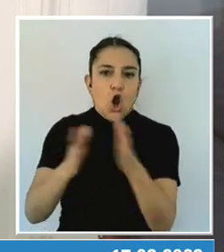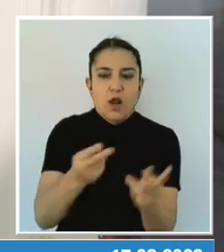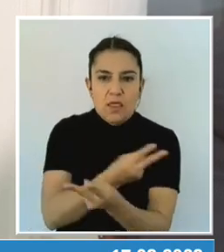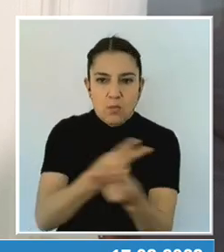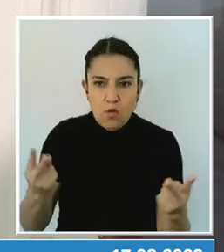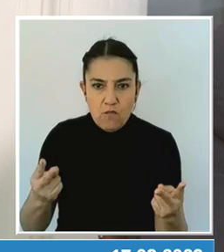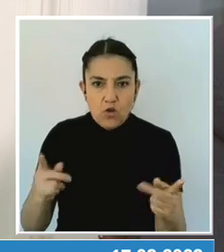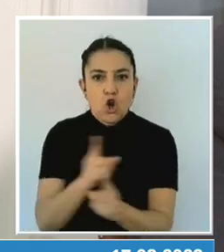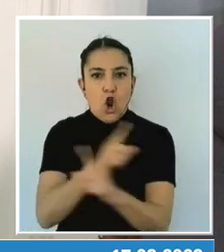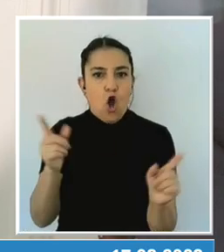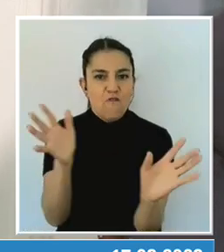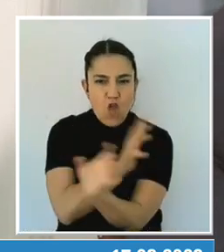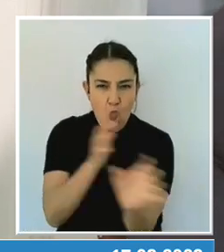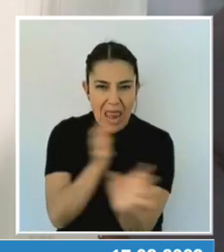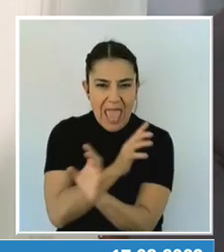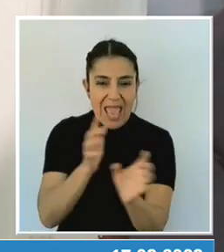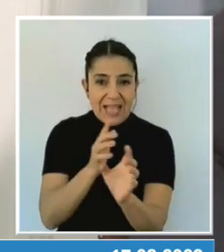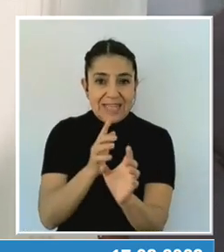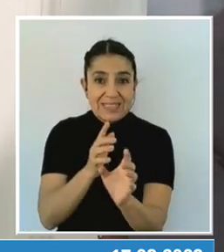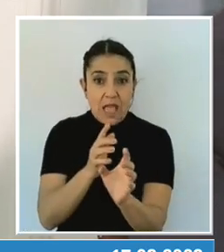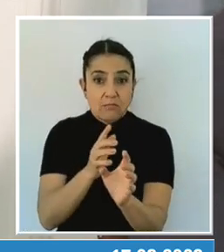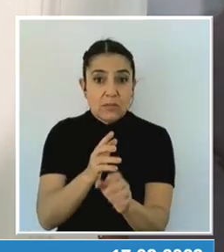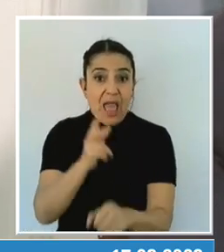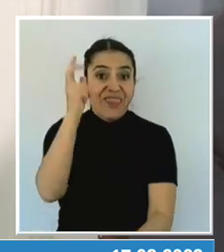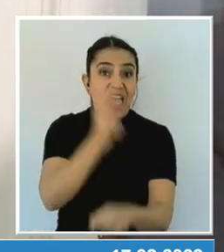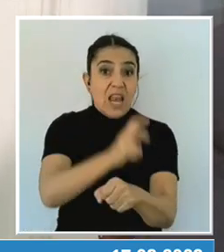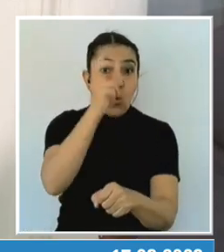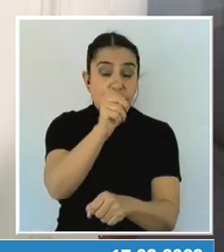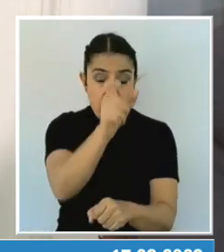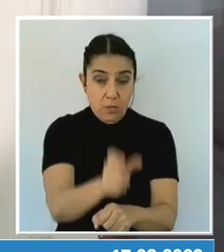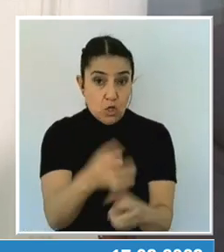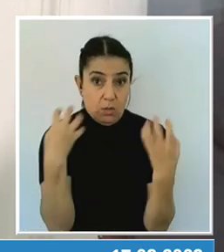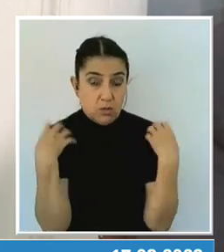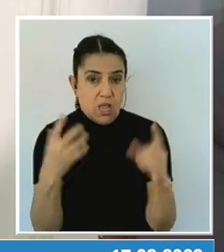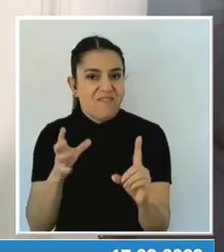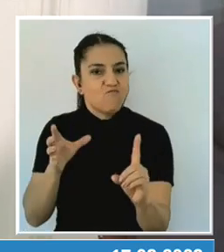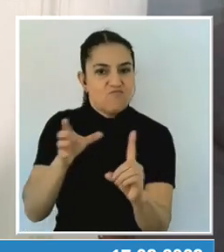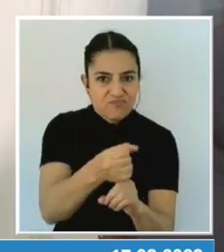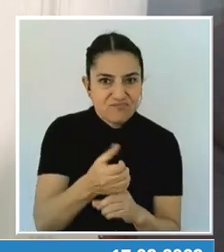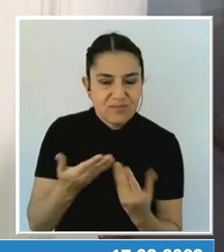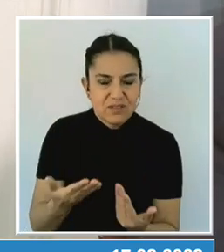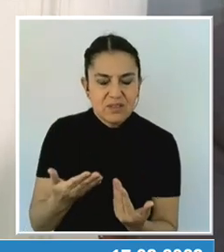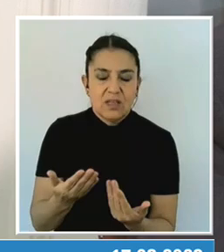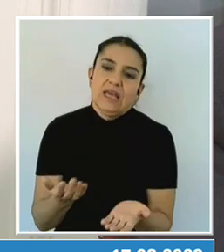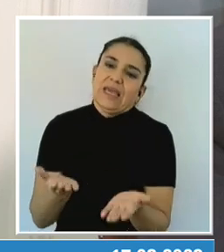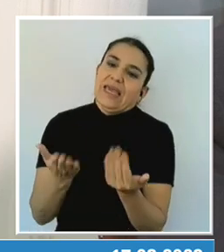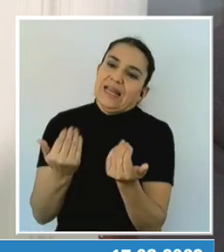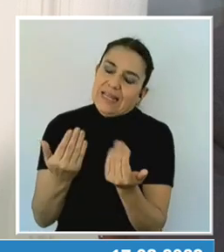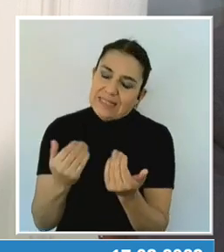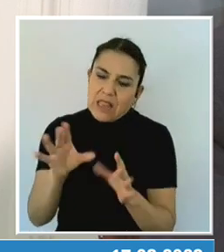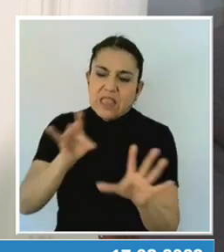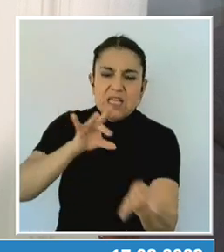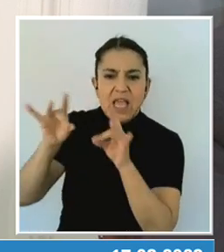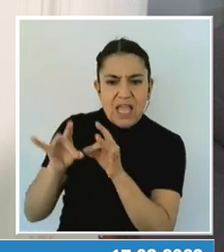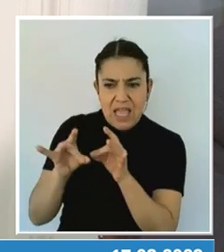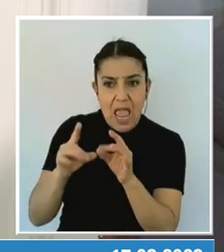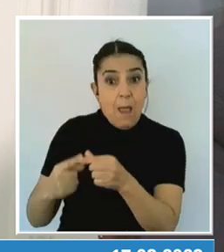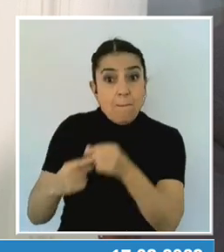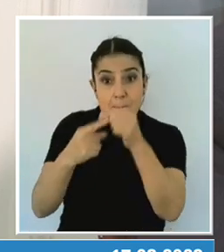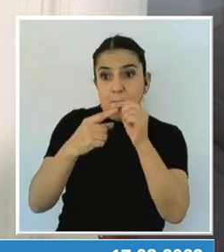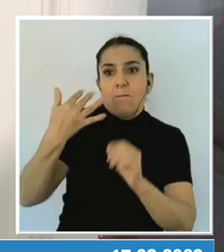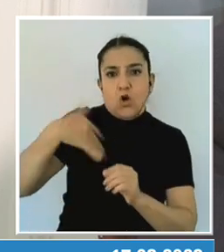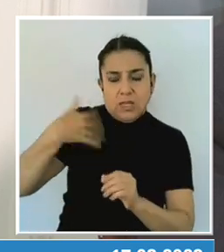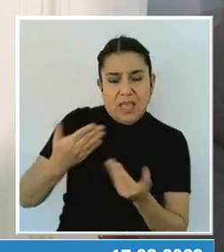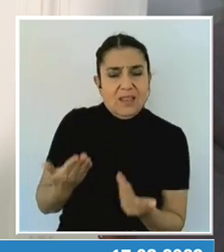delincuente. ¿Cuánta necesidad tenemos de priorizar? Pero ahí ven ustedes cómo hay que ayudar también al Estado en esto. Lo decía ayer